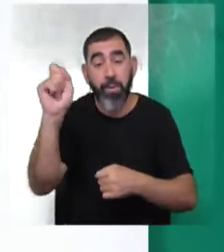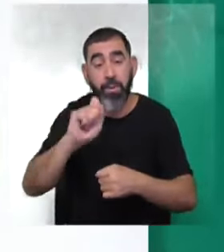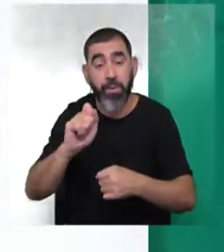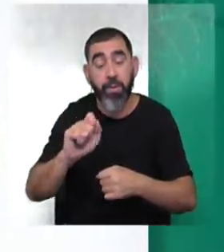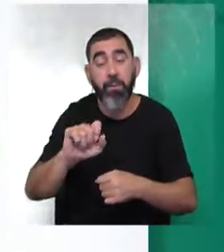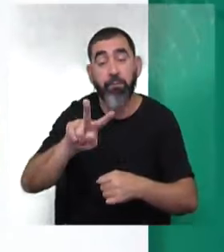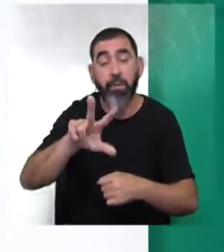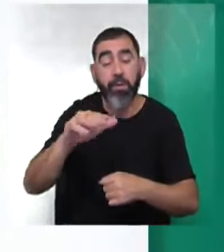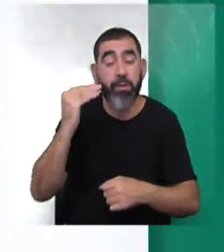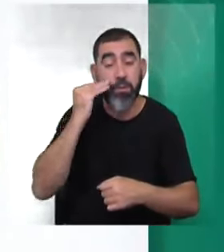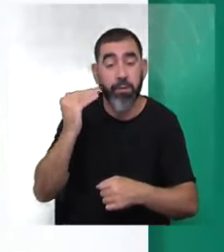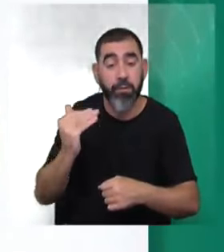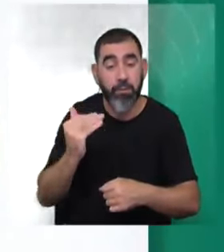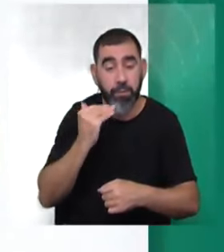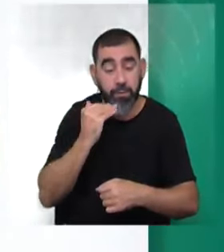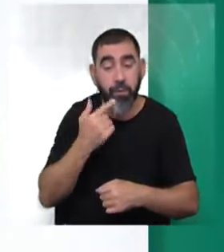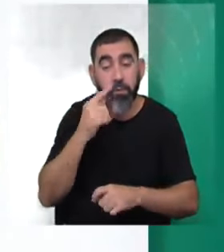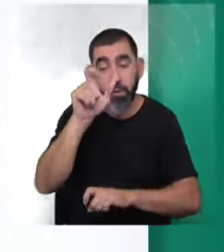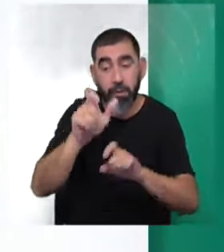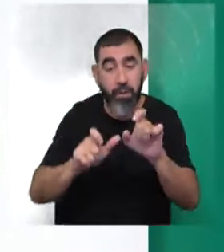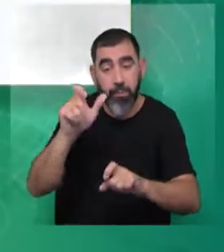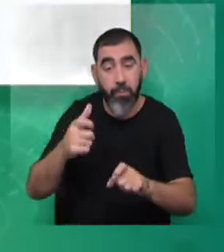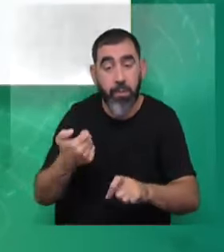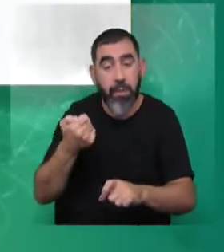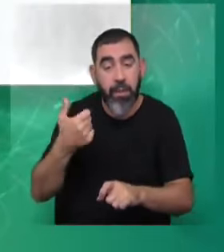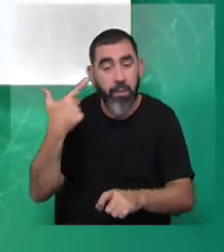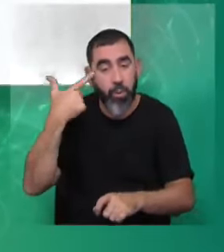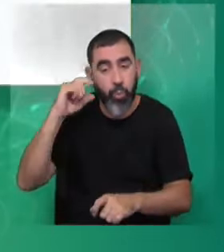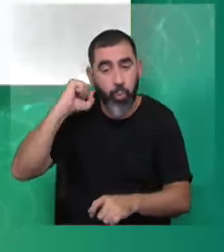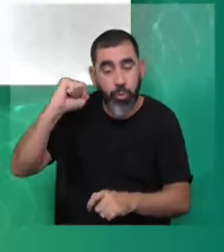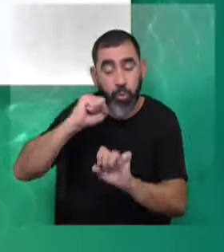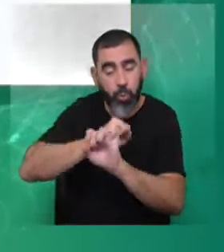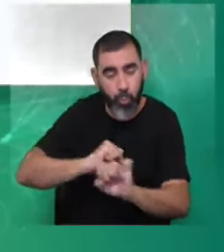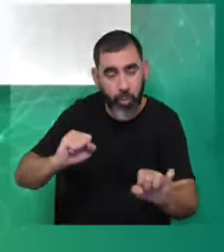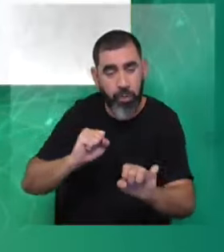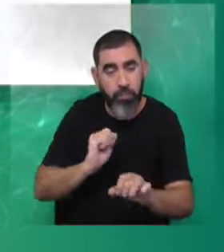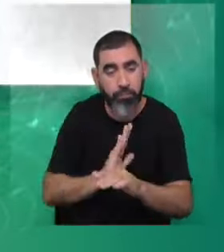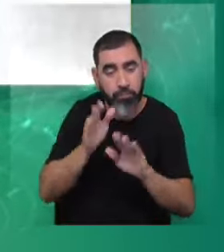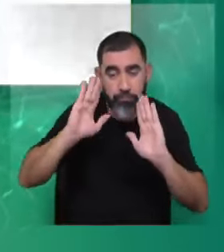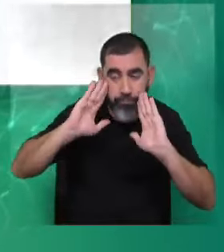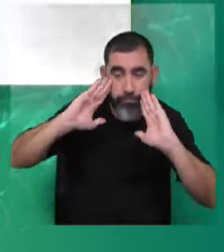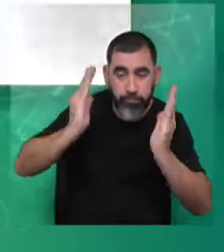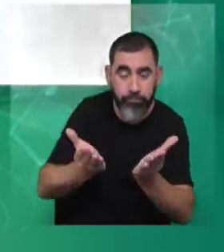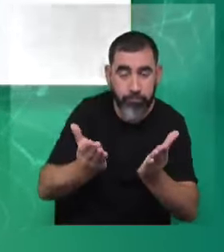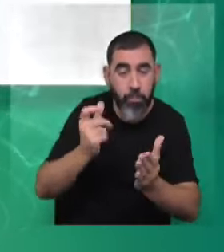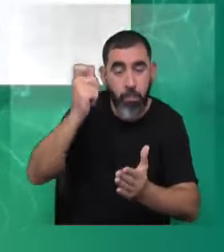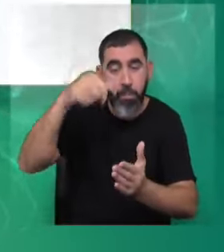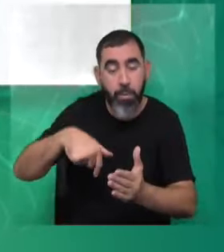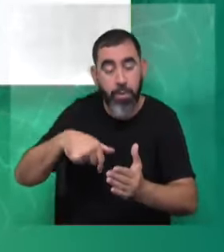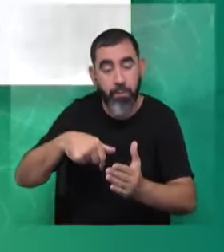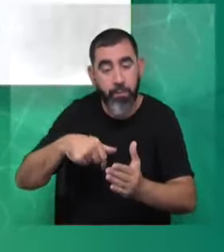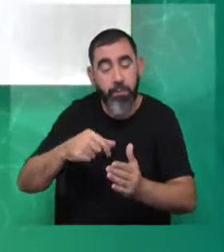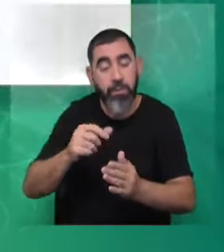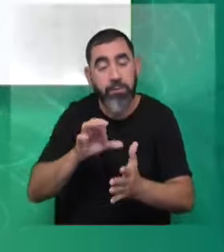pasado 23 de abril señala que la población con intento de autoeliminación podrá acceder a los abordajes definidos en el Plan de Implementación